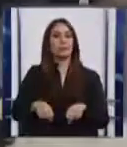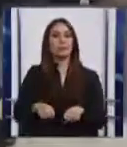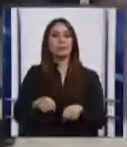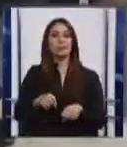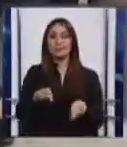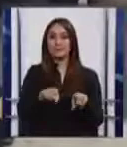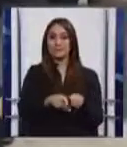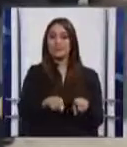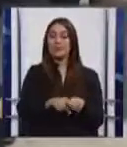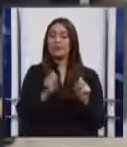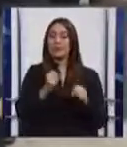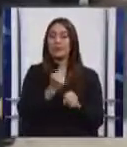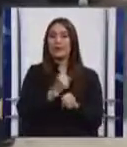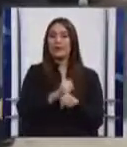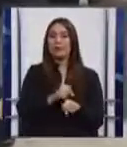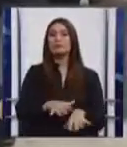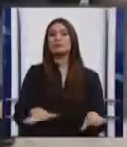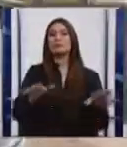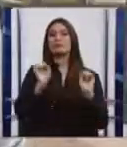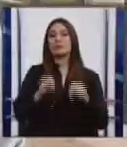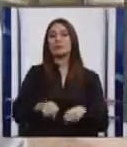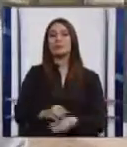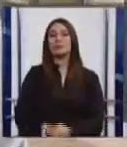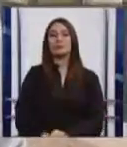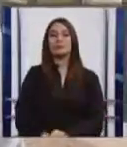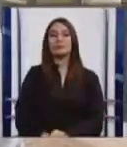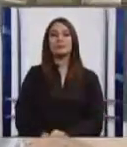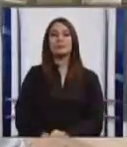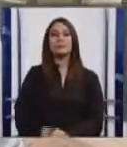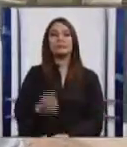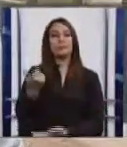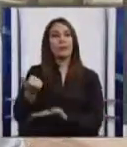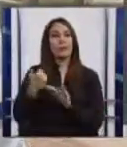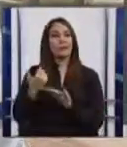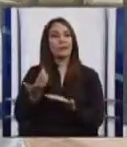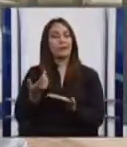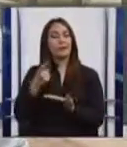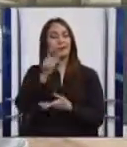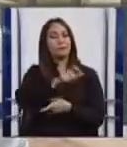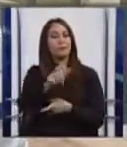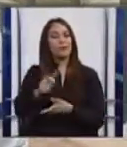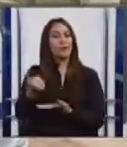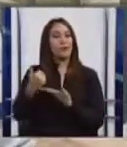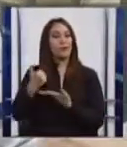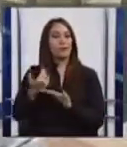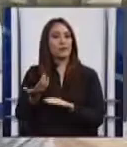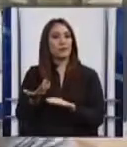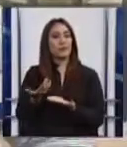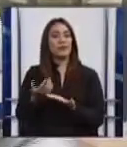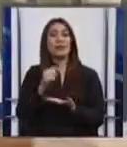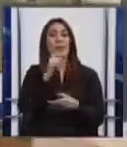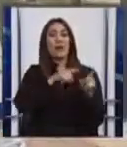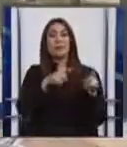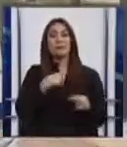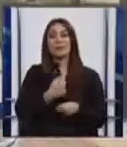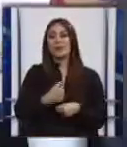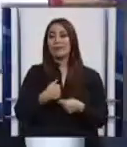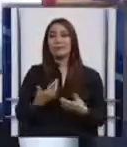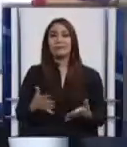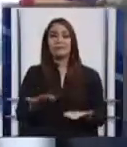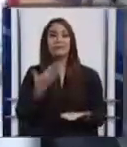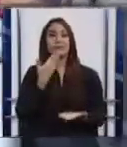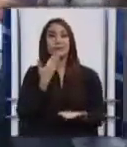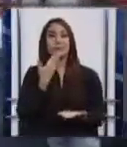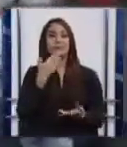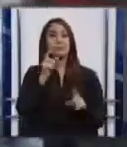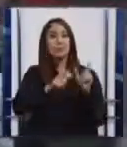mismo genere fuentes laborales. Porque nos ayudarán bastante para todas las personas que realmente no contamos con un trabajo fijo. Las damas